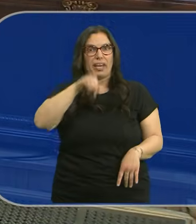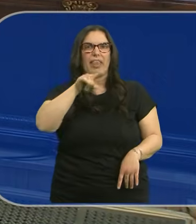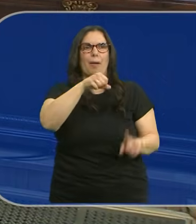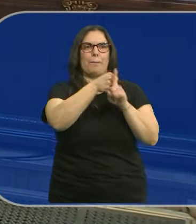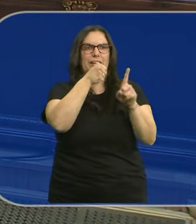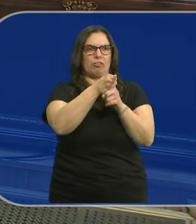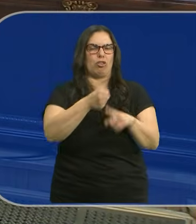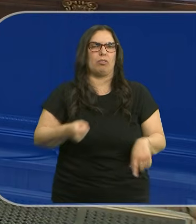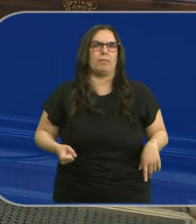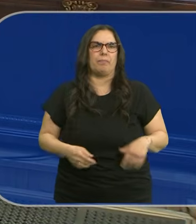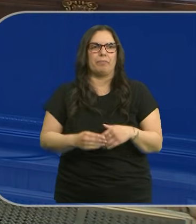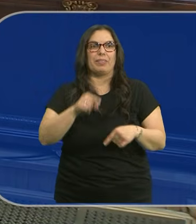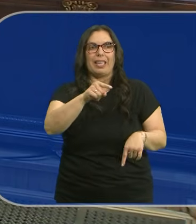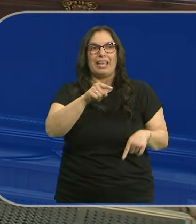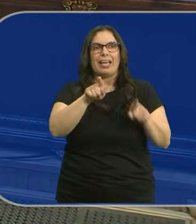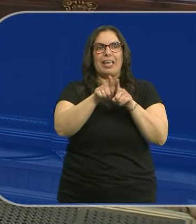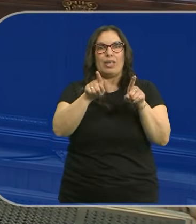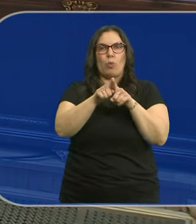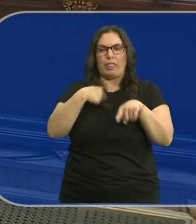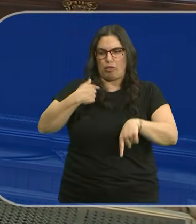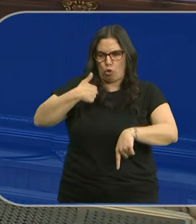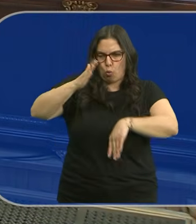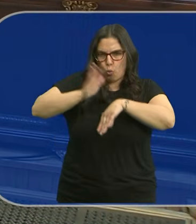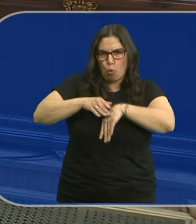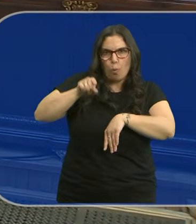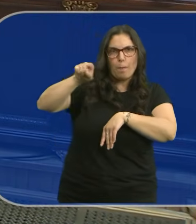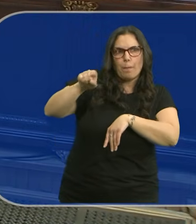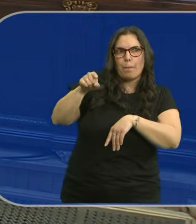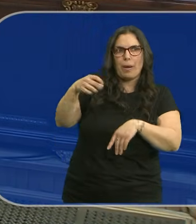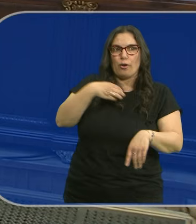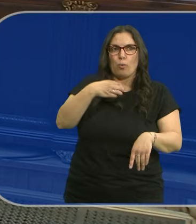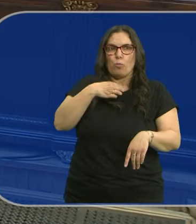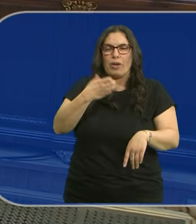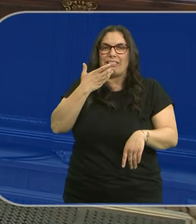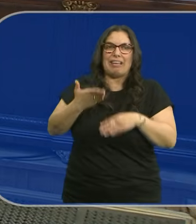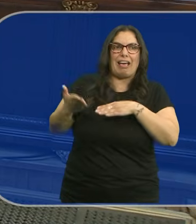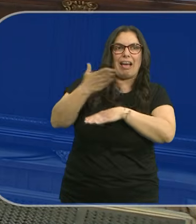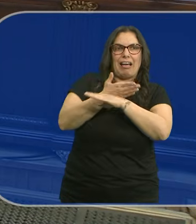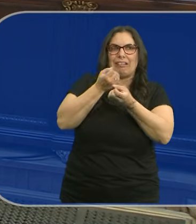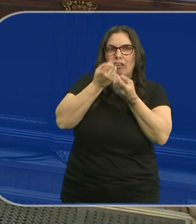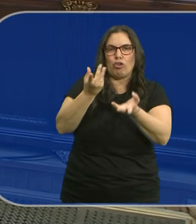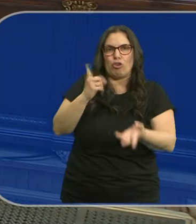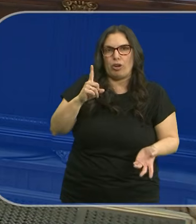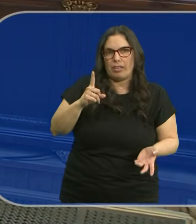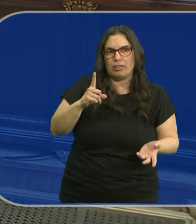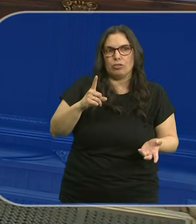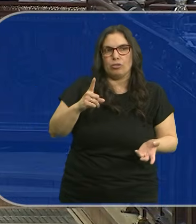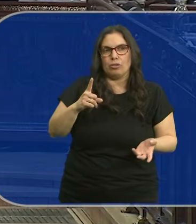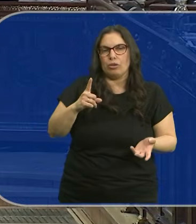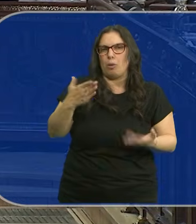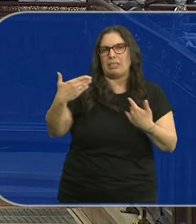declaración. Ella no puede inculparse de algo si previamente no se le ha dicho, di esto que no te va a pasar